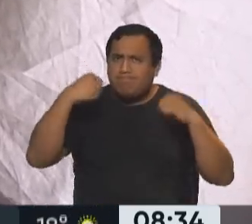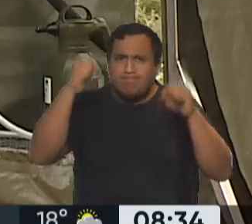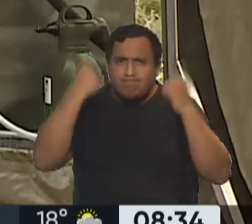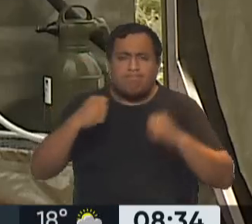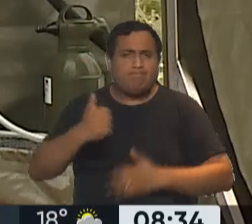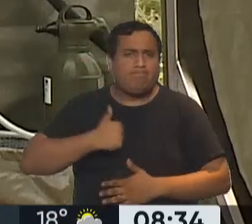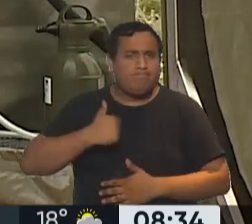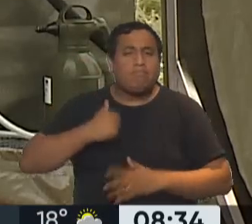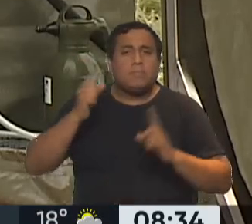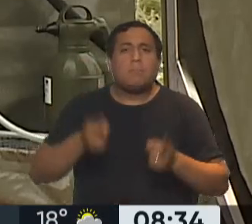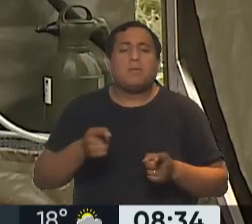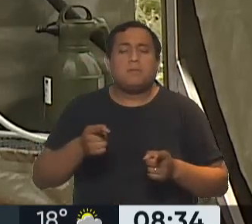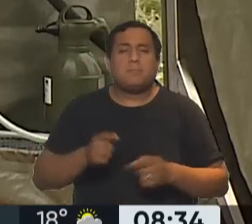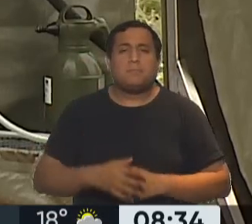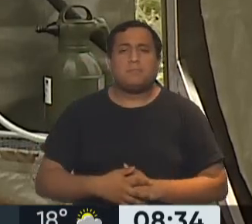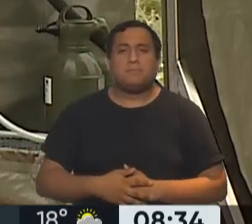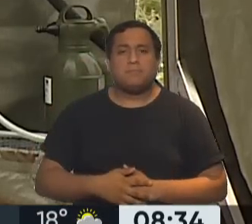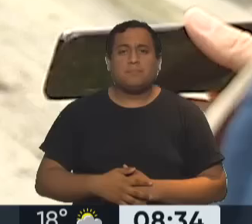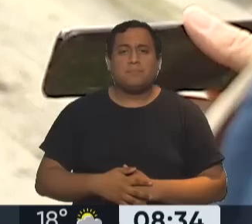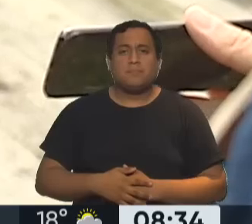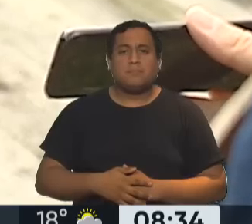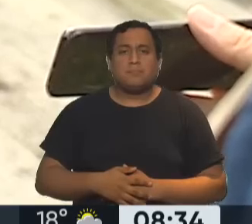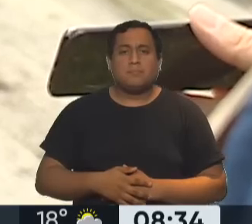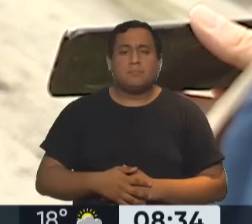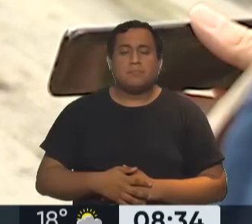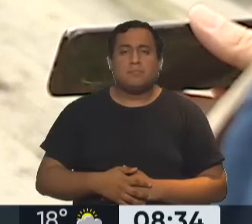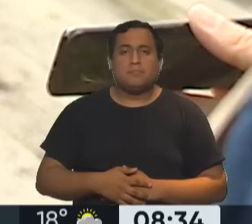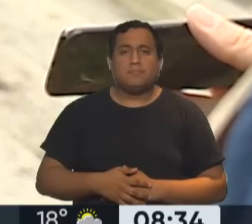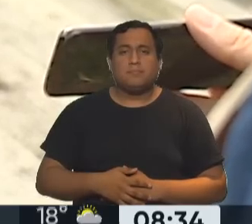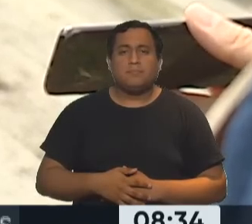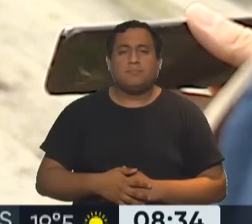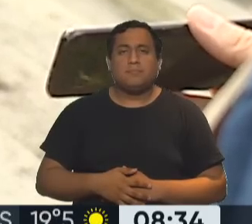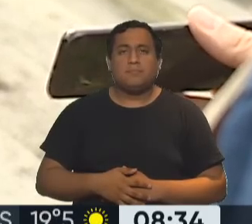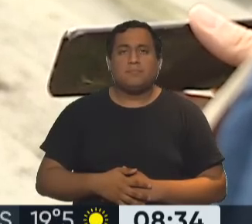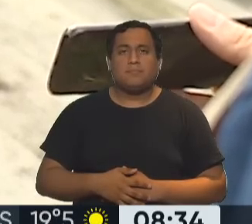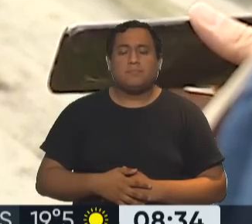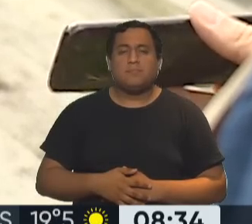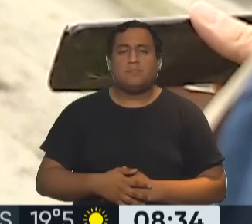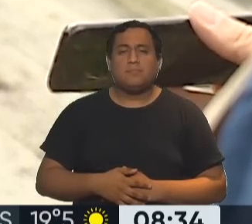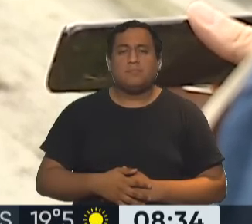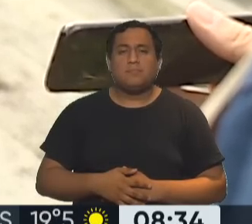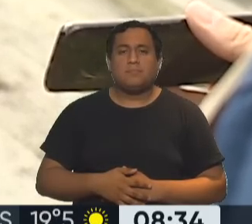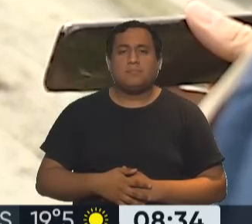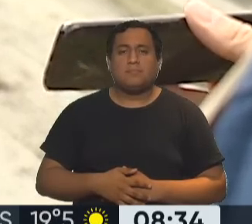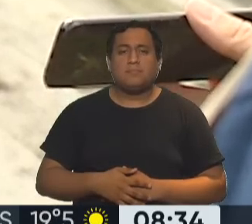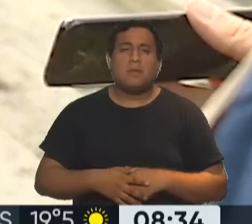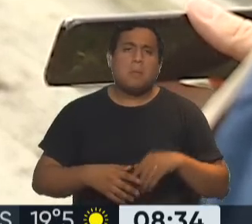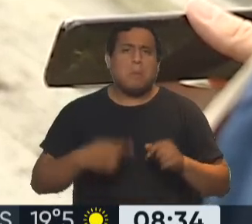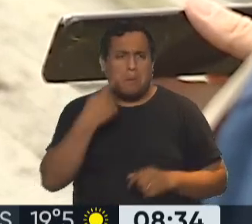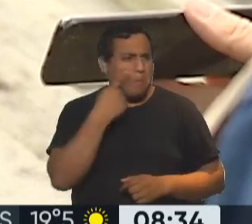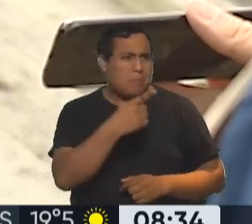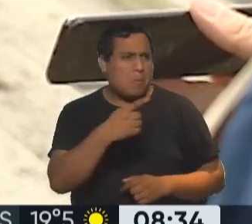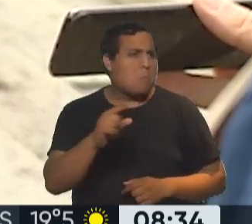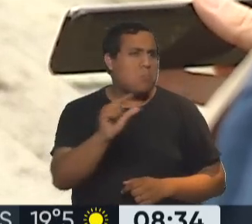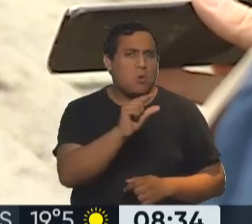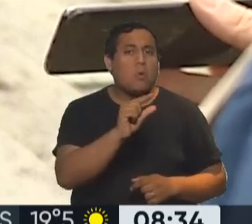arma de ingenieros, ¿no? Porque uno a veces se ve menos, pero es